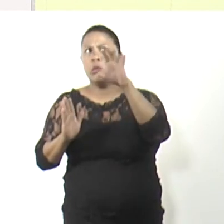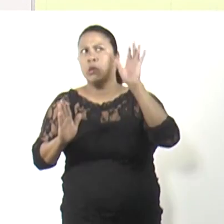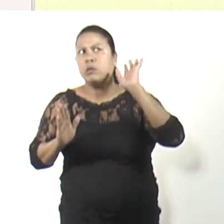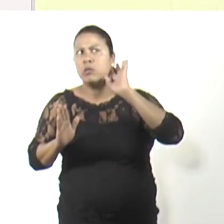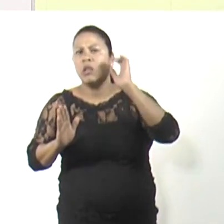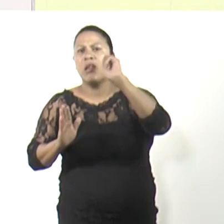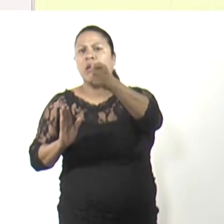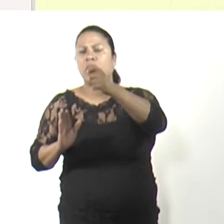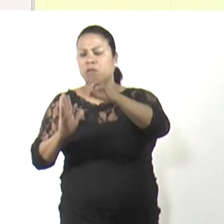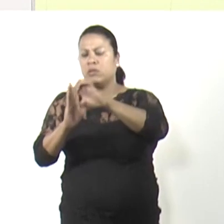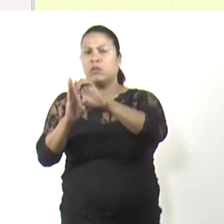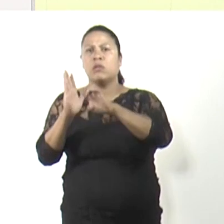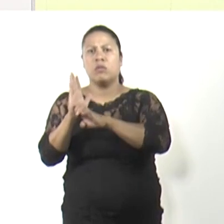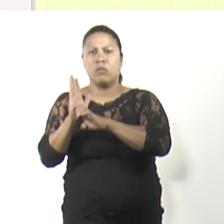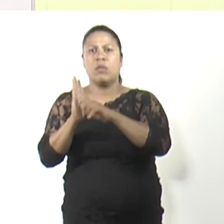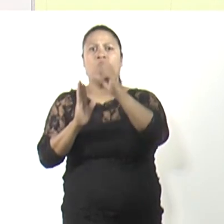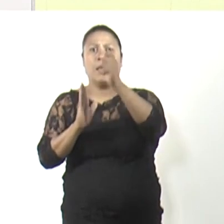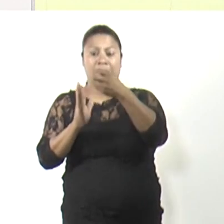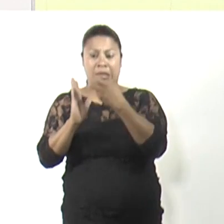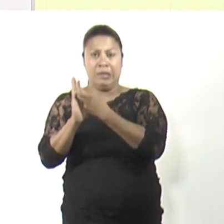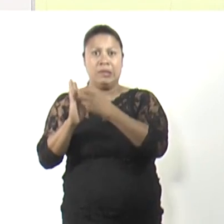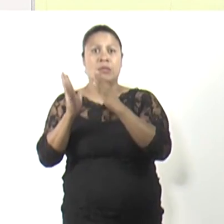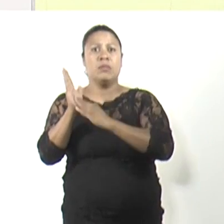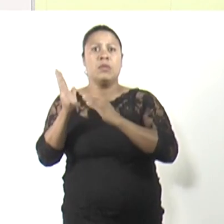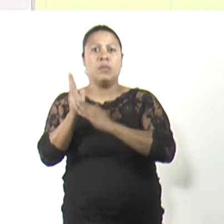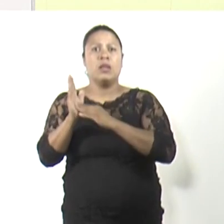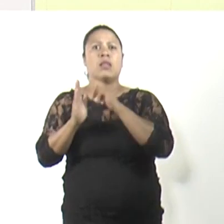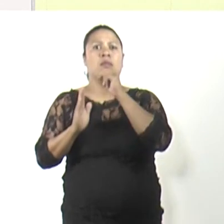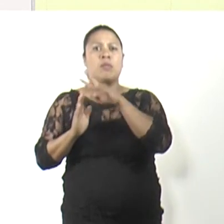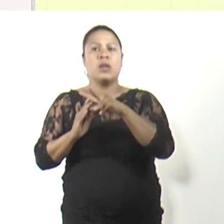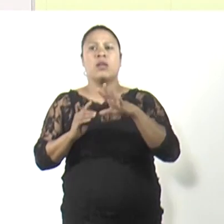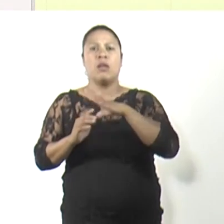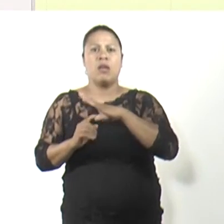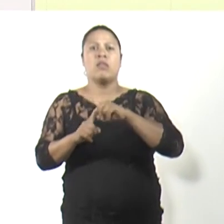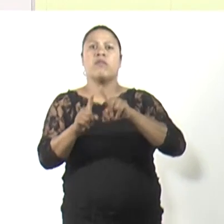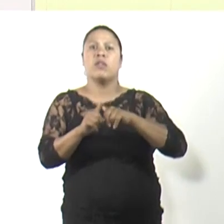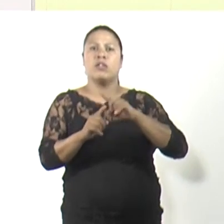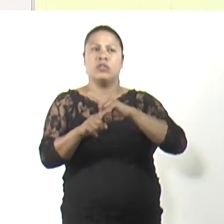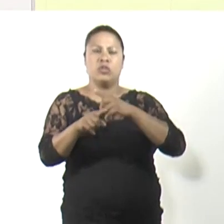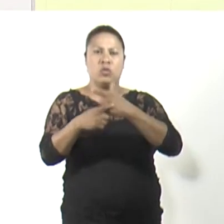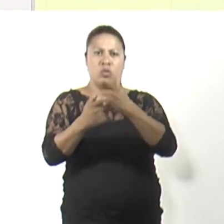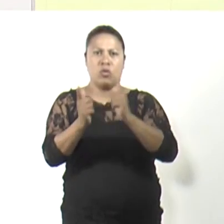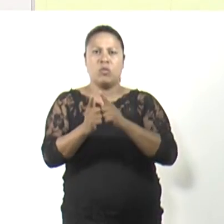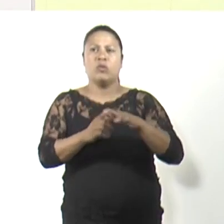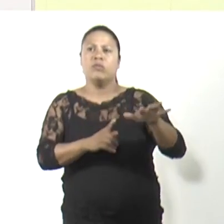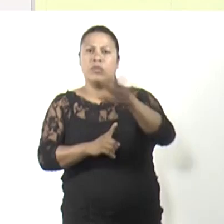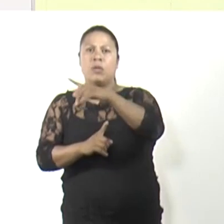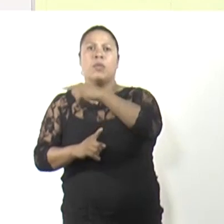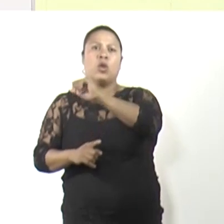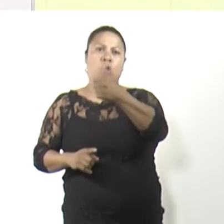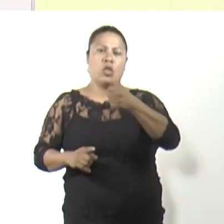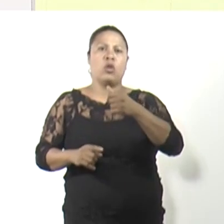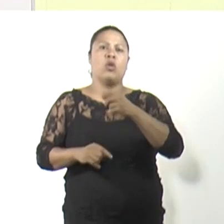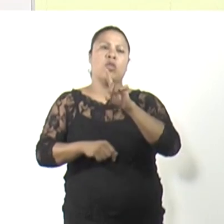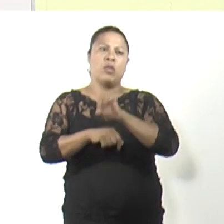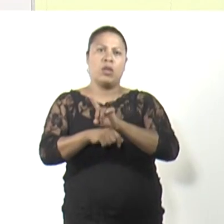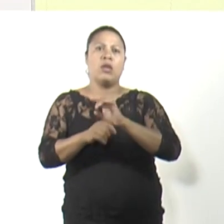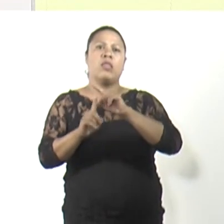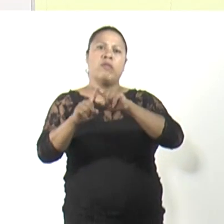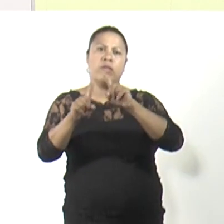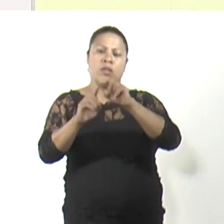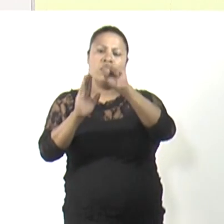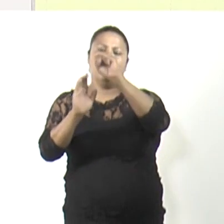que también va a ser un documento que va a regir en ciertos grupos, pero eso lo vamos a retomar en